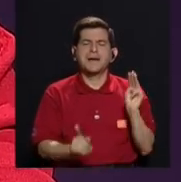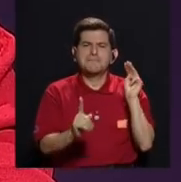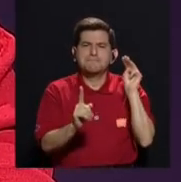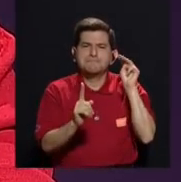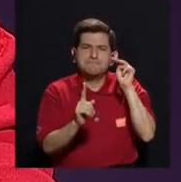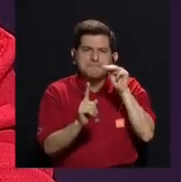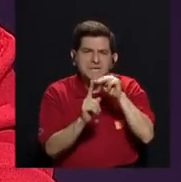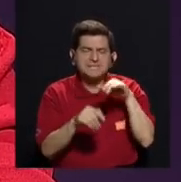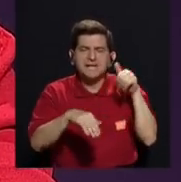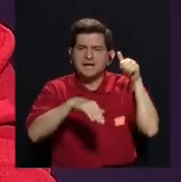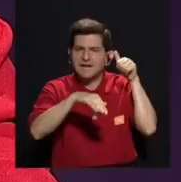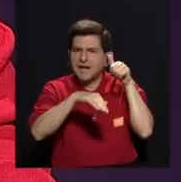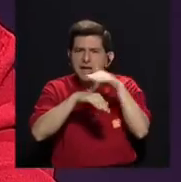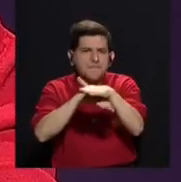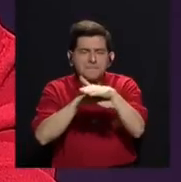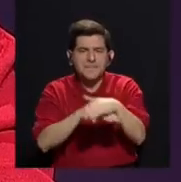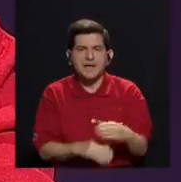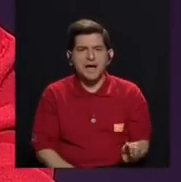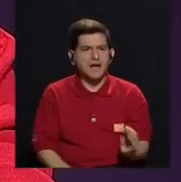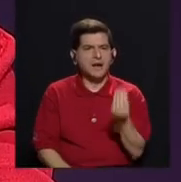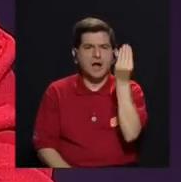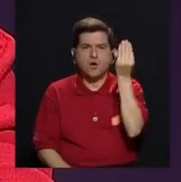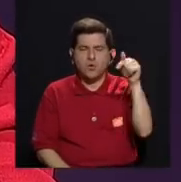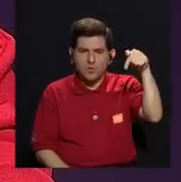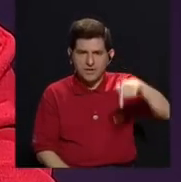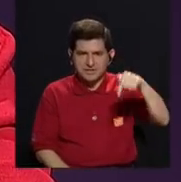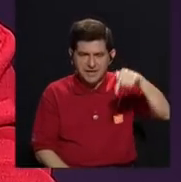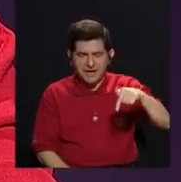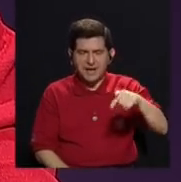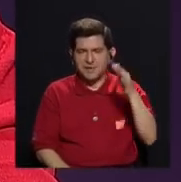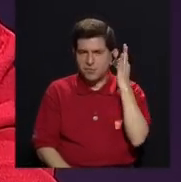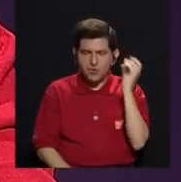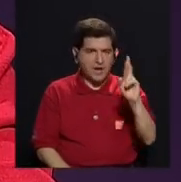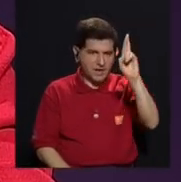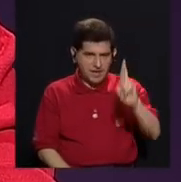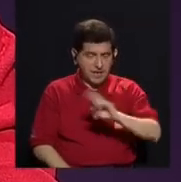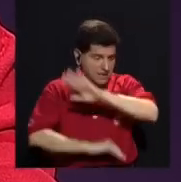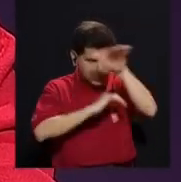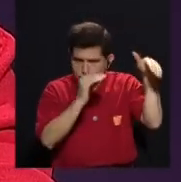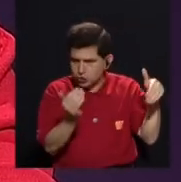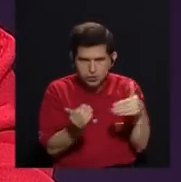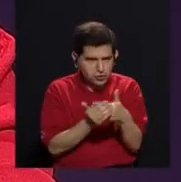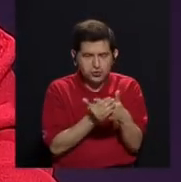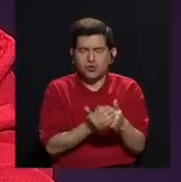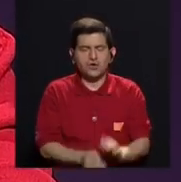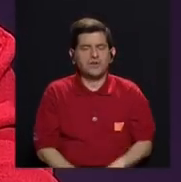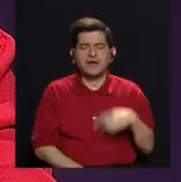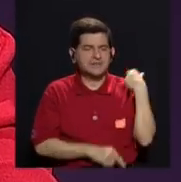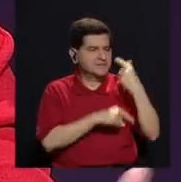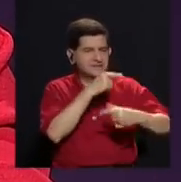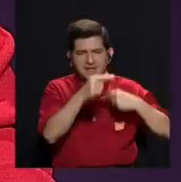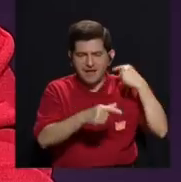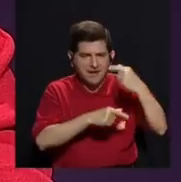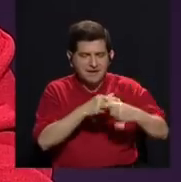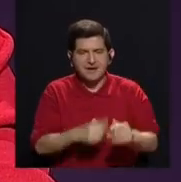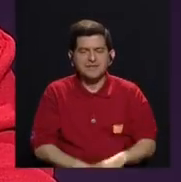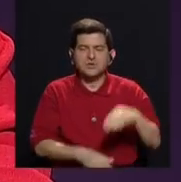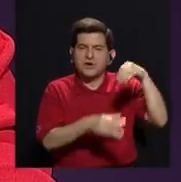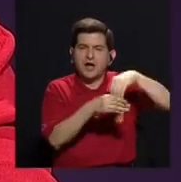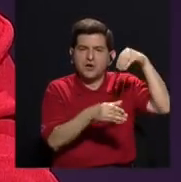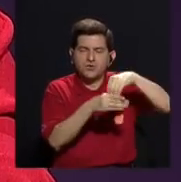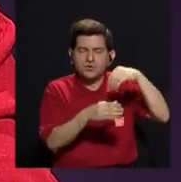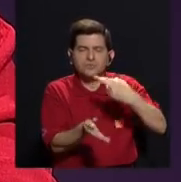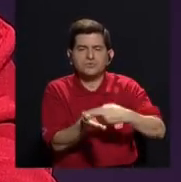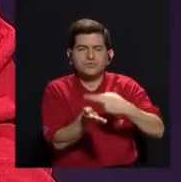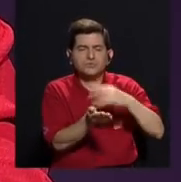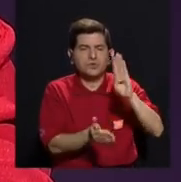enviaría es digamos a las jóvenes acá en costa rica bueno a todas las mujeres a las generaciones precisamente en el aporte que tiene la